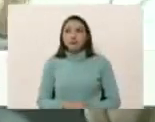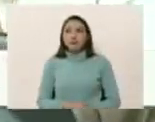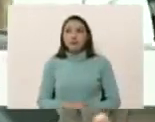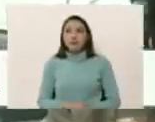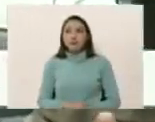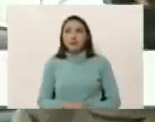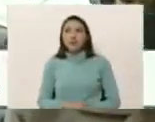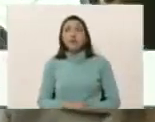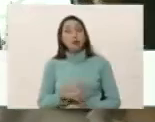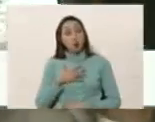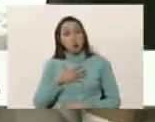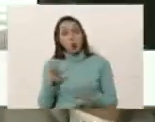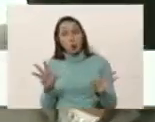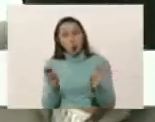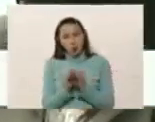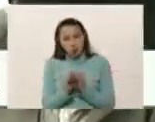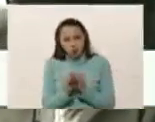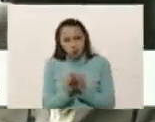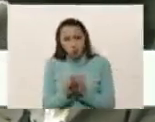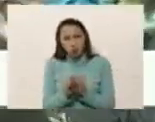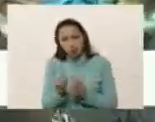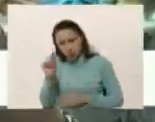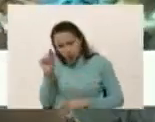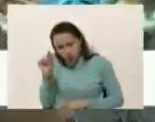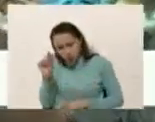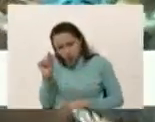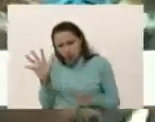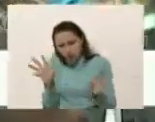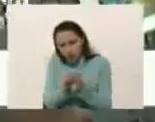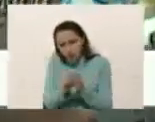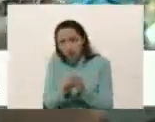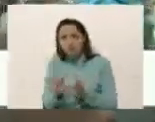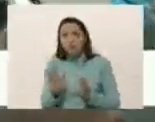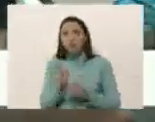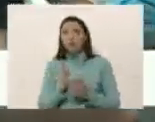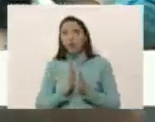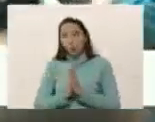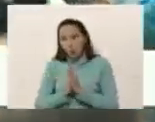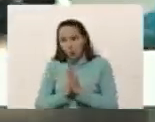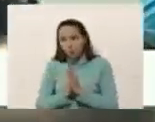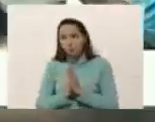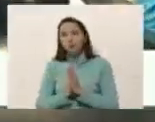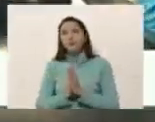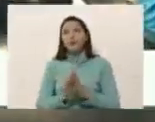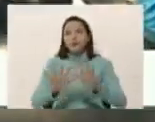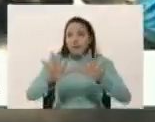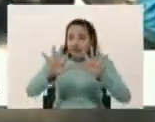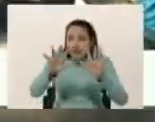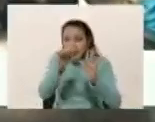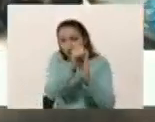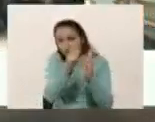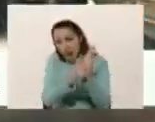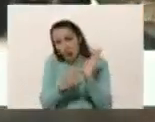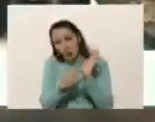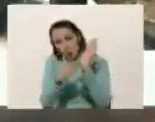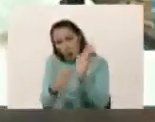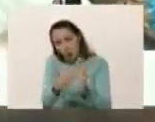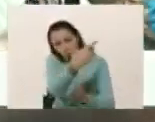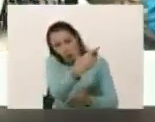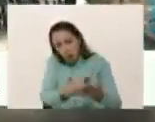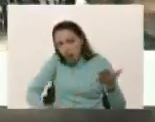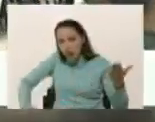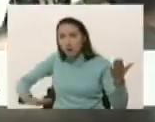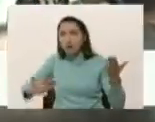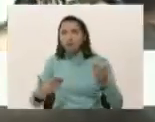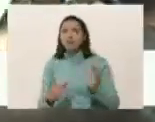seré breve seré solamente breve presidente artículo que no presenta el informe diez